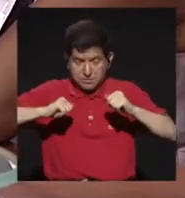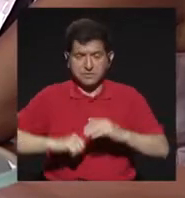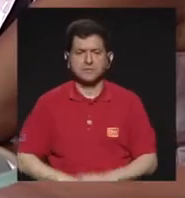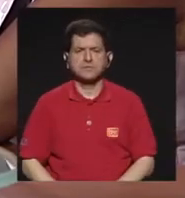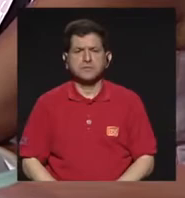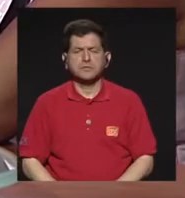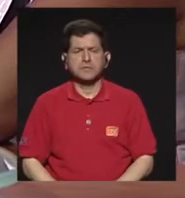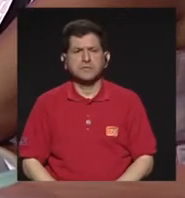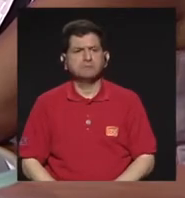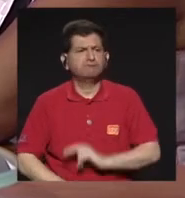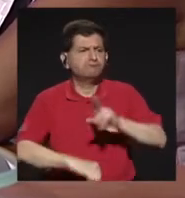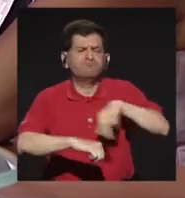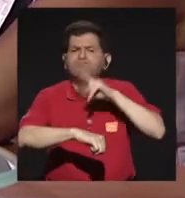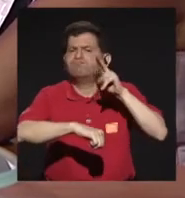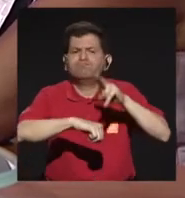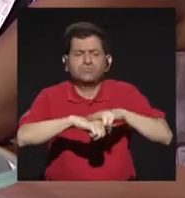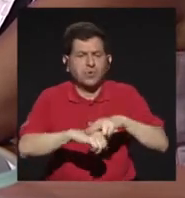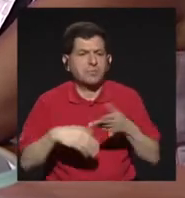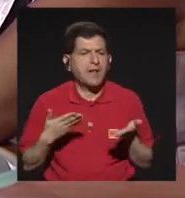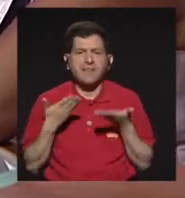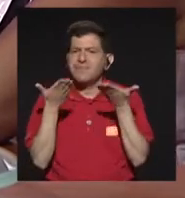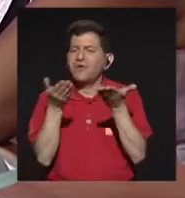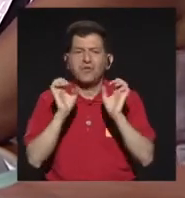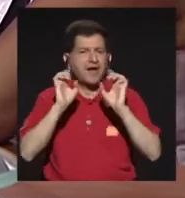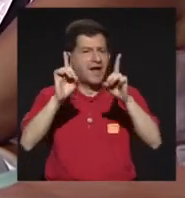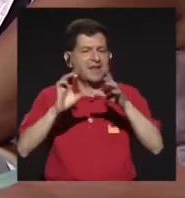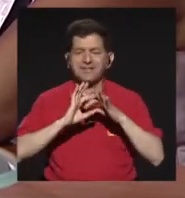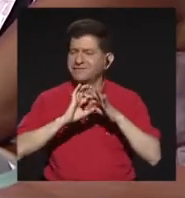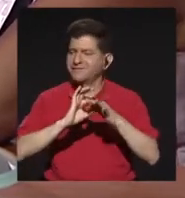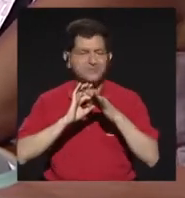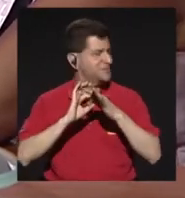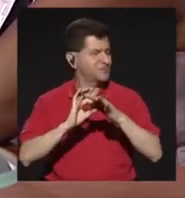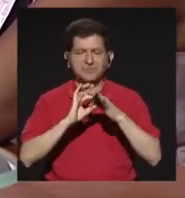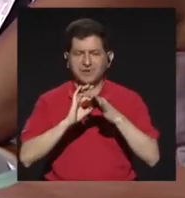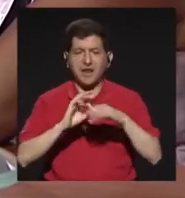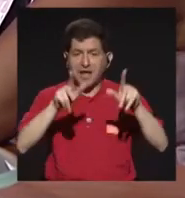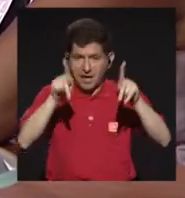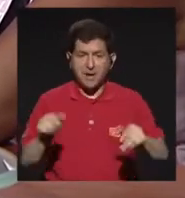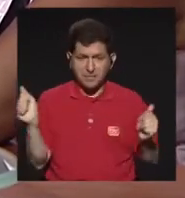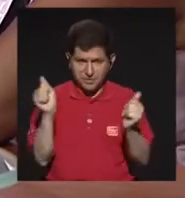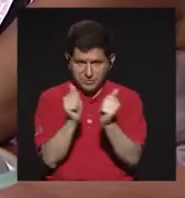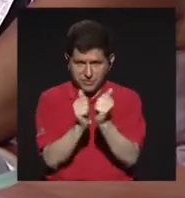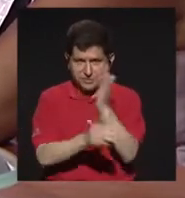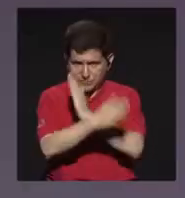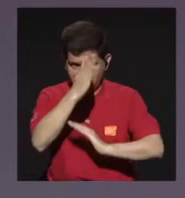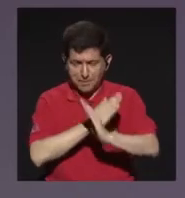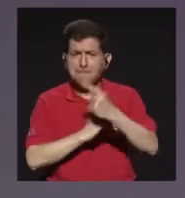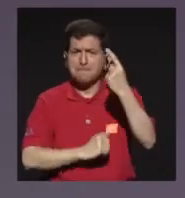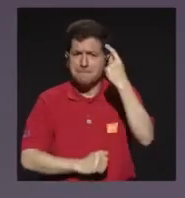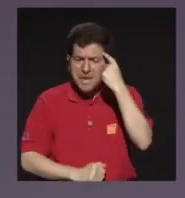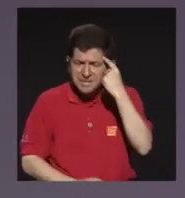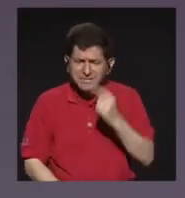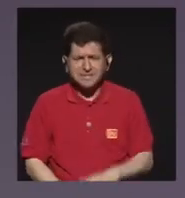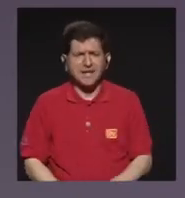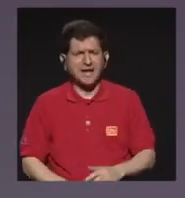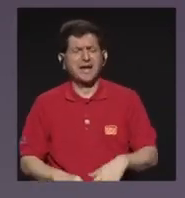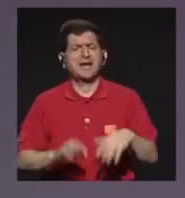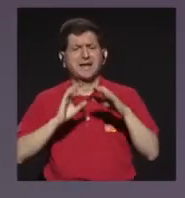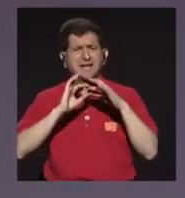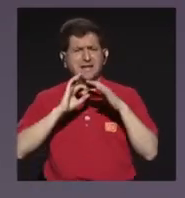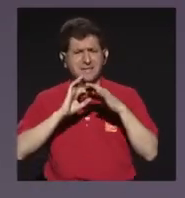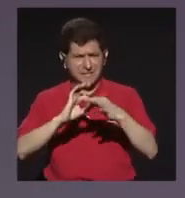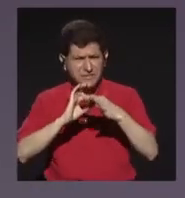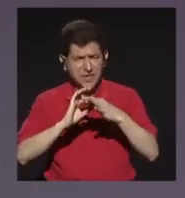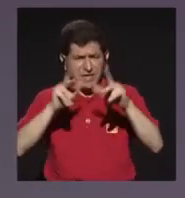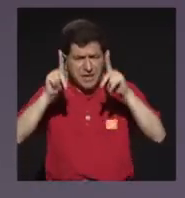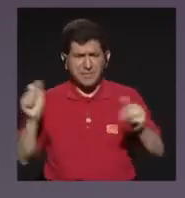ha sido común no brindar educación de la sexualidad para las personas y pensar que la sexualidad en las personas con